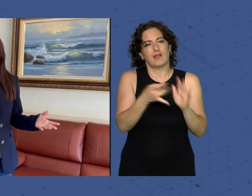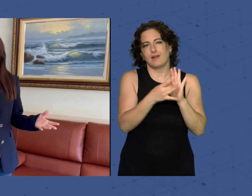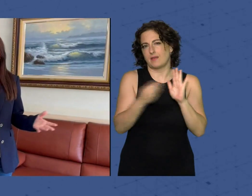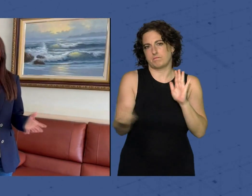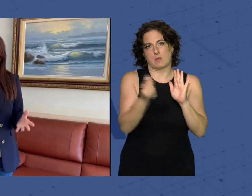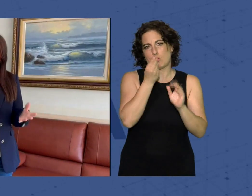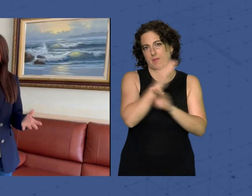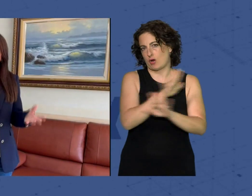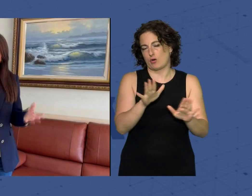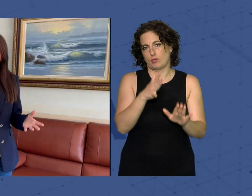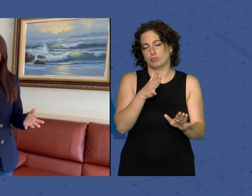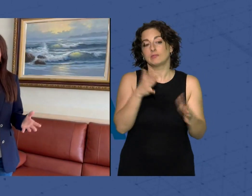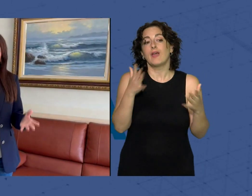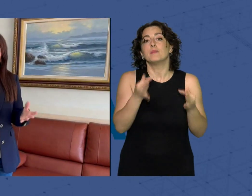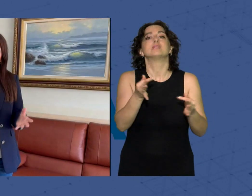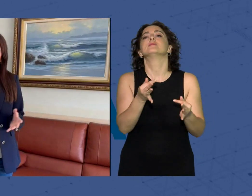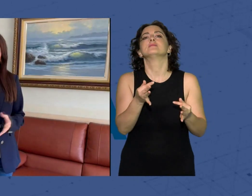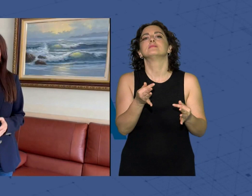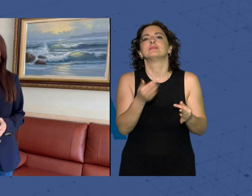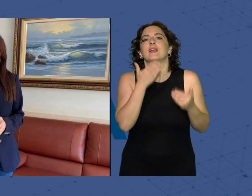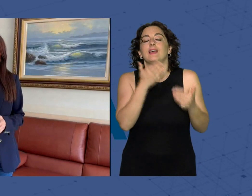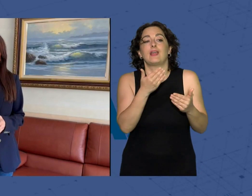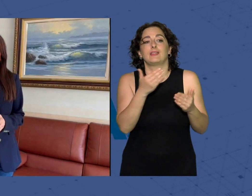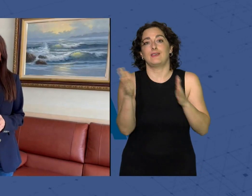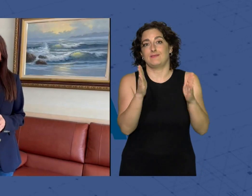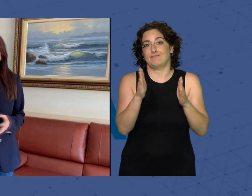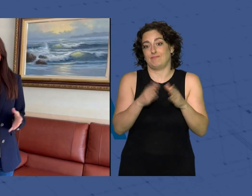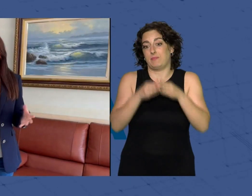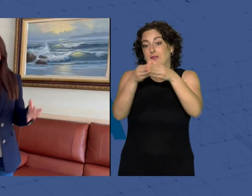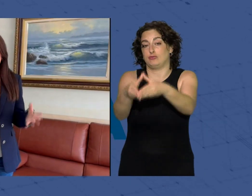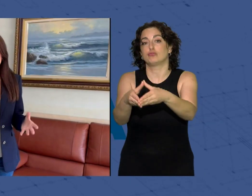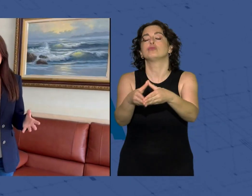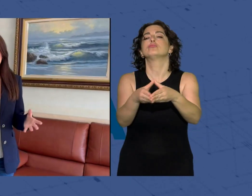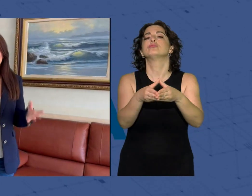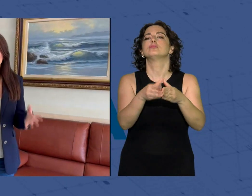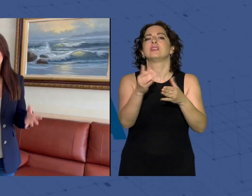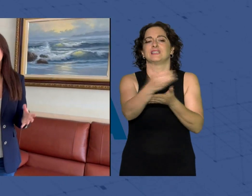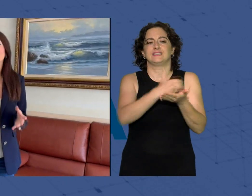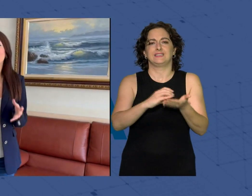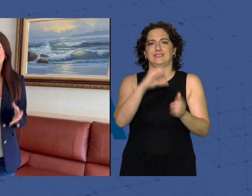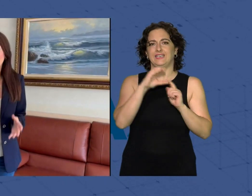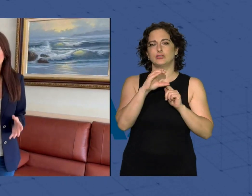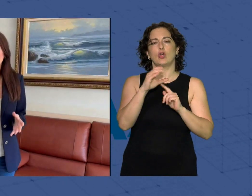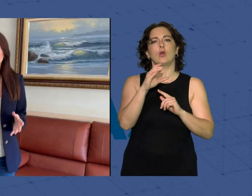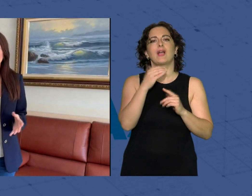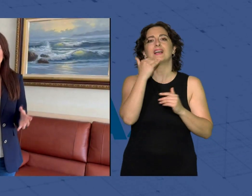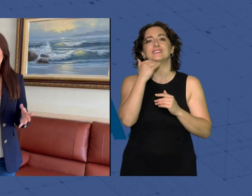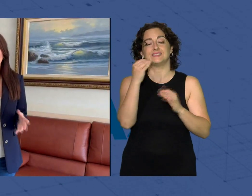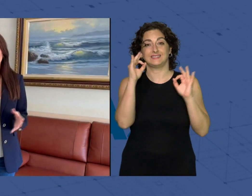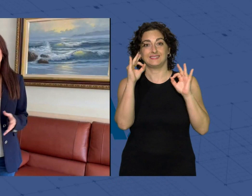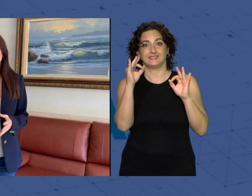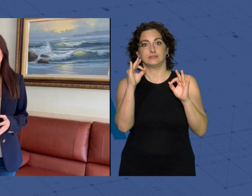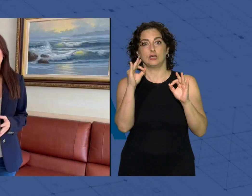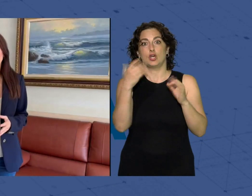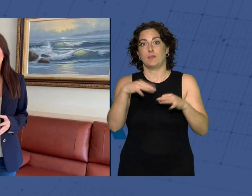posible entendiendo además que a través de la operación Paso al Estrecho tenemos unos ingresos de casi el 50% de los que